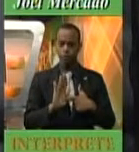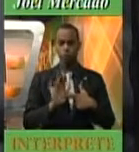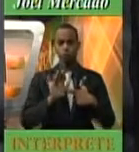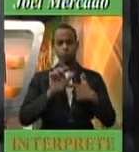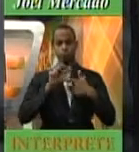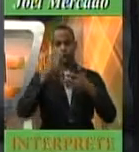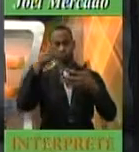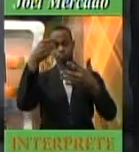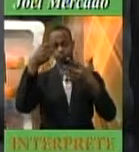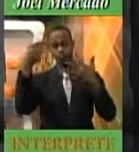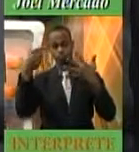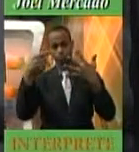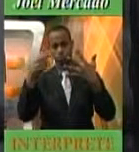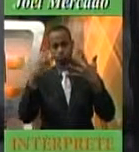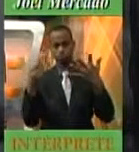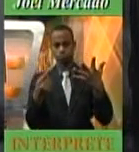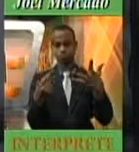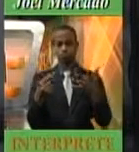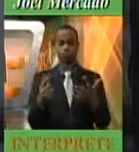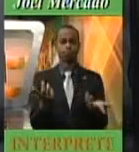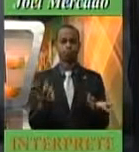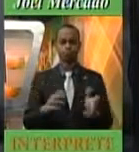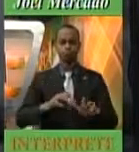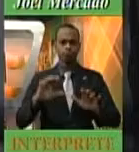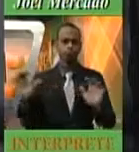marco, un concepto de trabajo